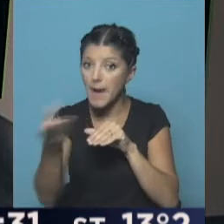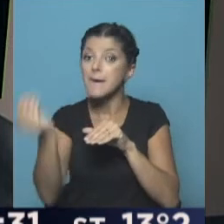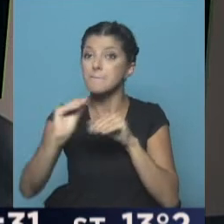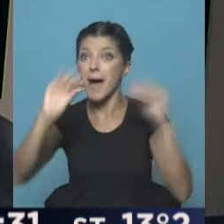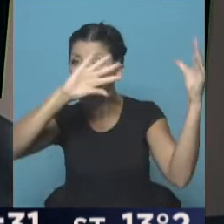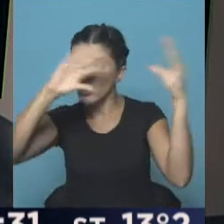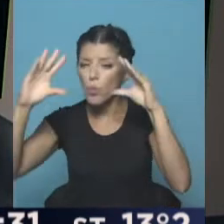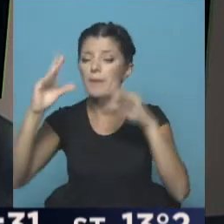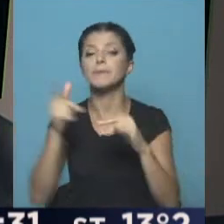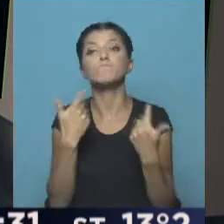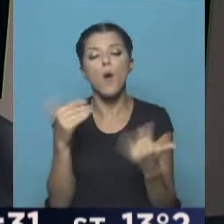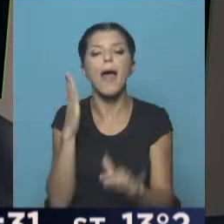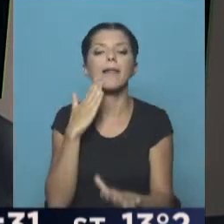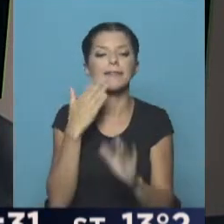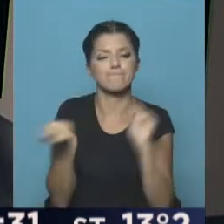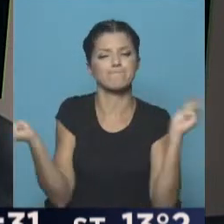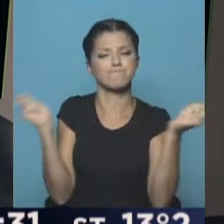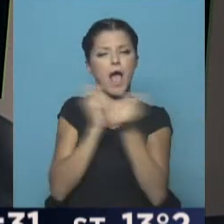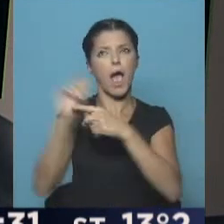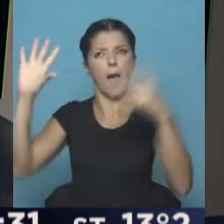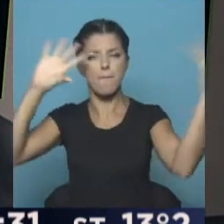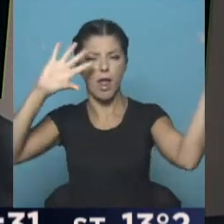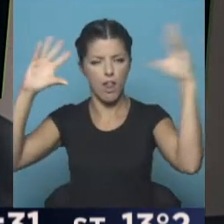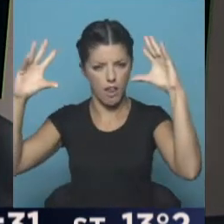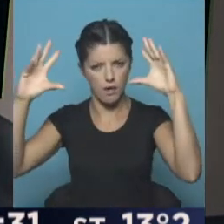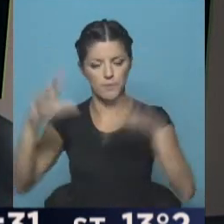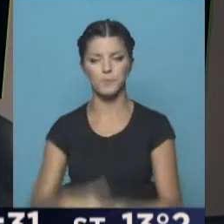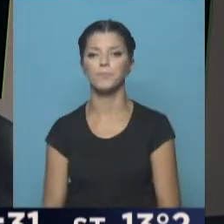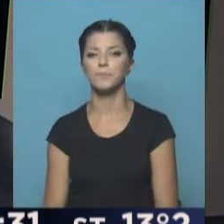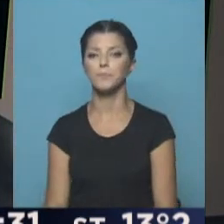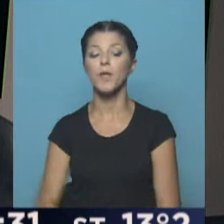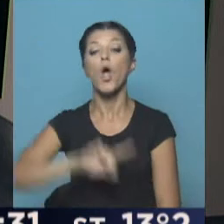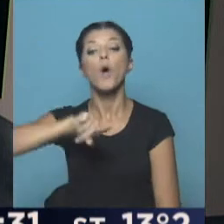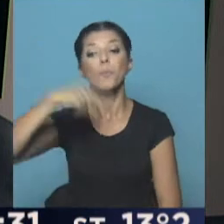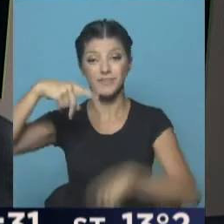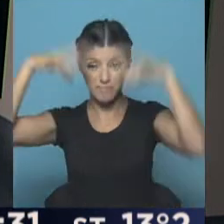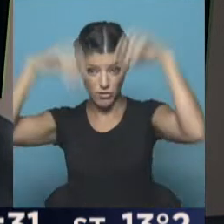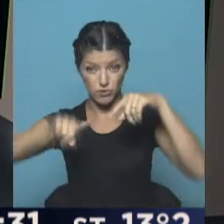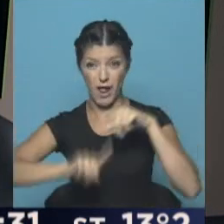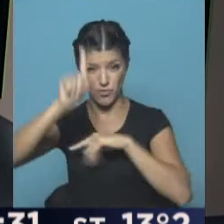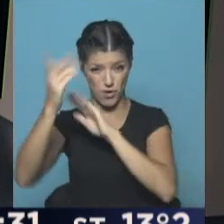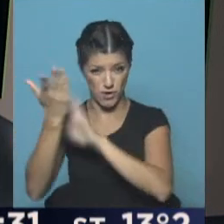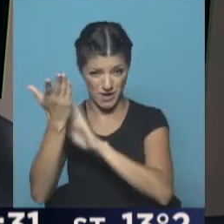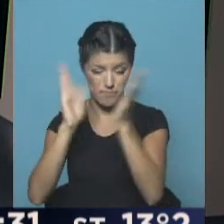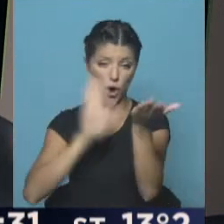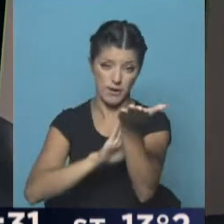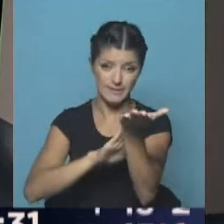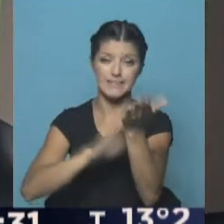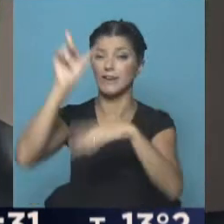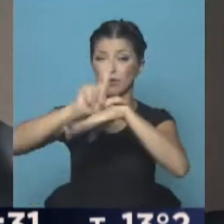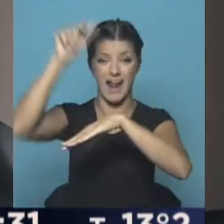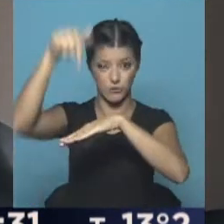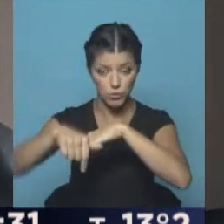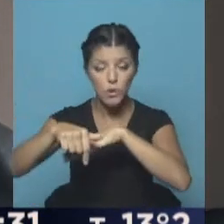posiblemente a partir de la tarde comiencen a desmejorar las condiciones meteorológicas. Las próximas lluvias en todo el noroeste de Buenos Aires, sur del litoral, se esperan